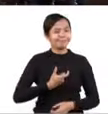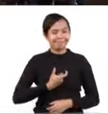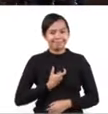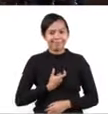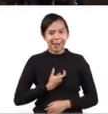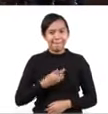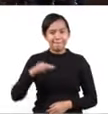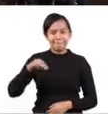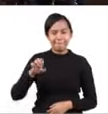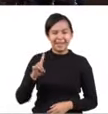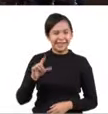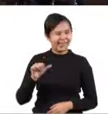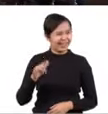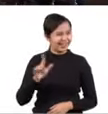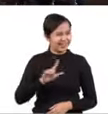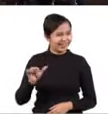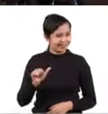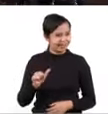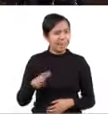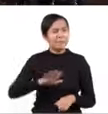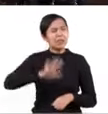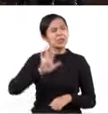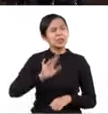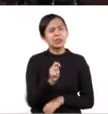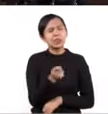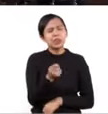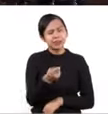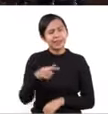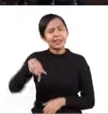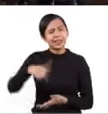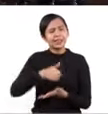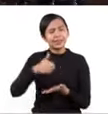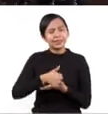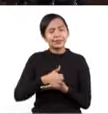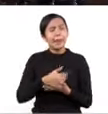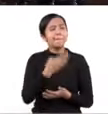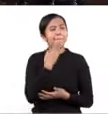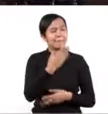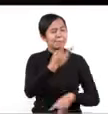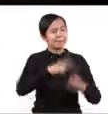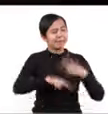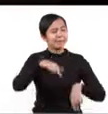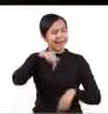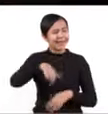las llaves de la ciudad. Sea usted bienvenido a la gran Ciudad de México.